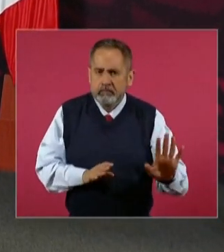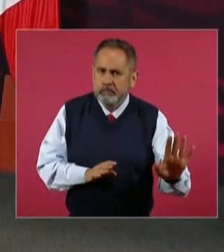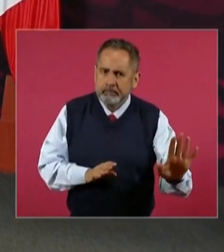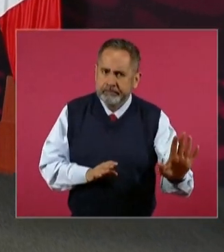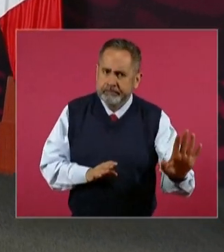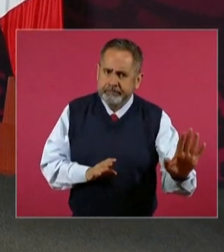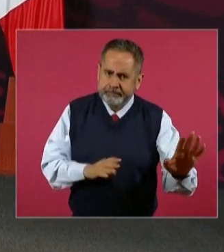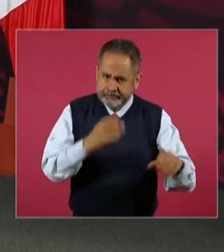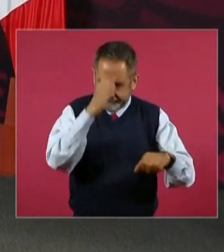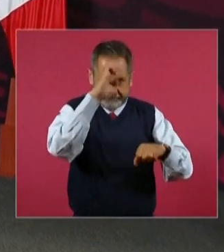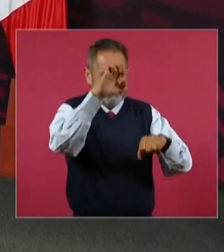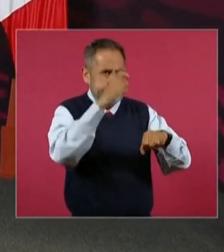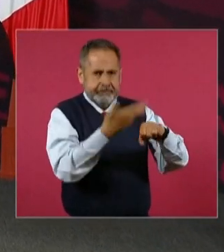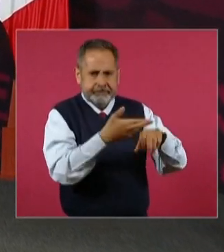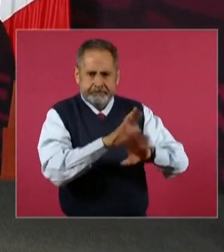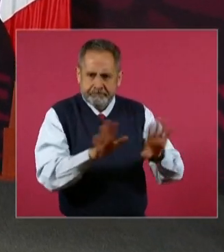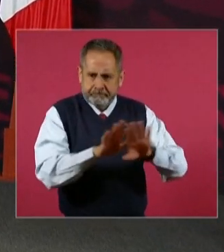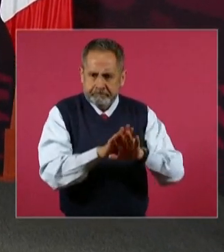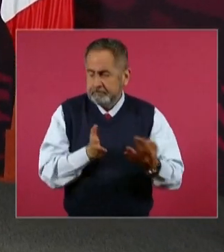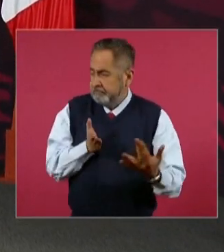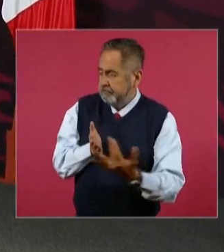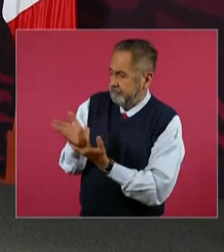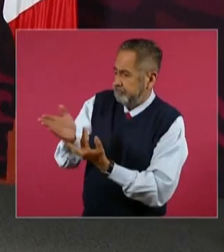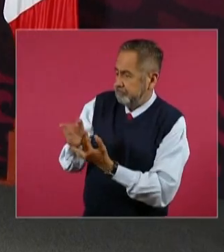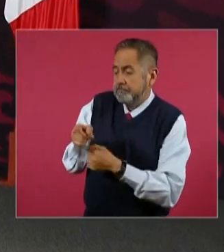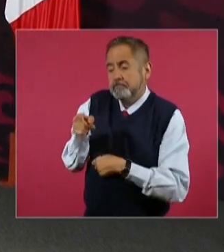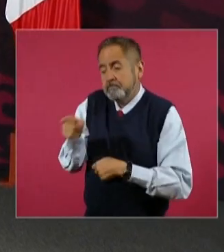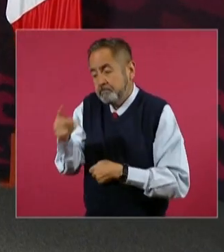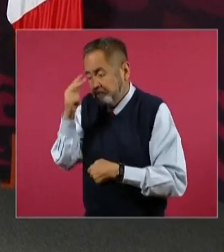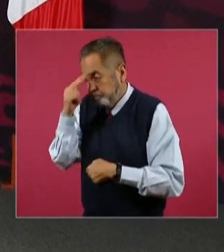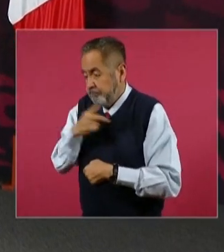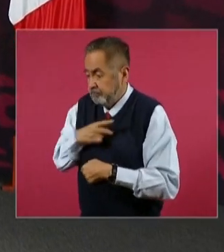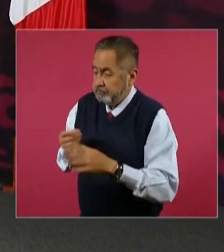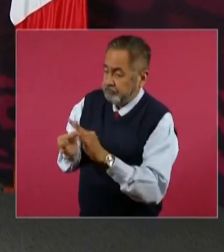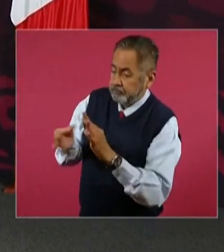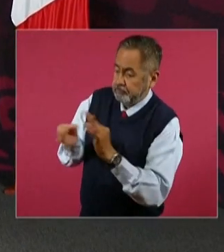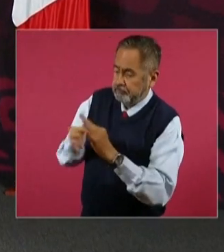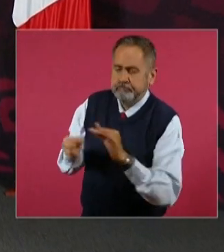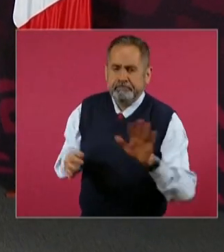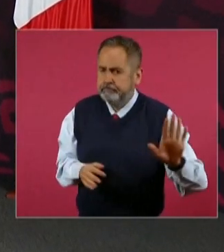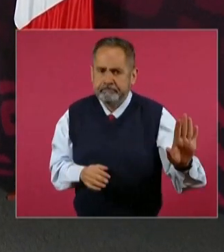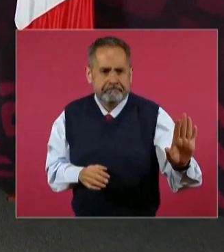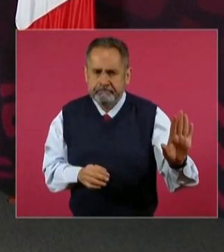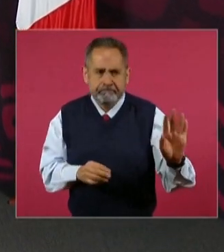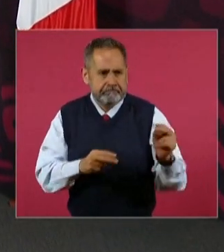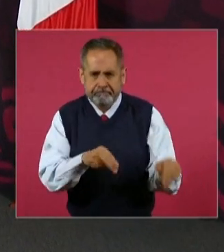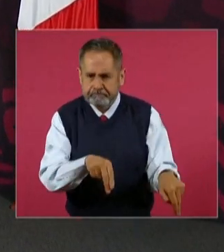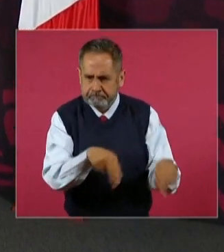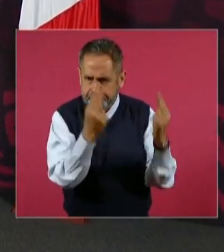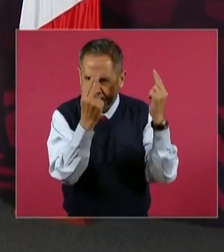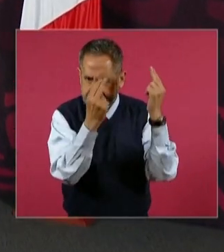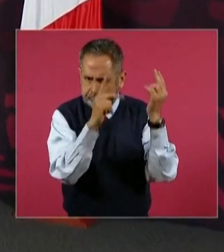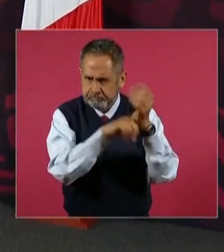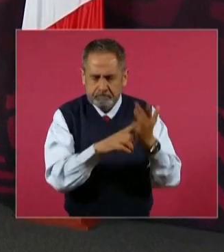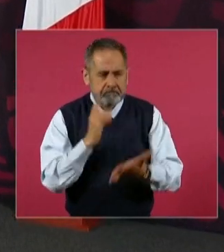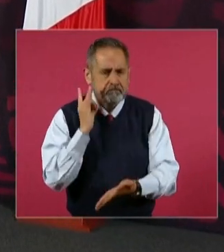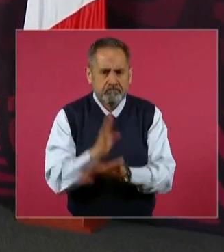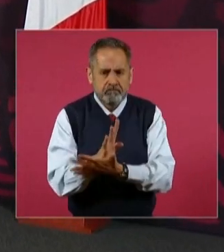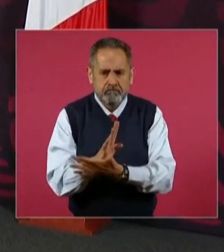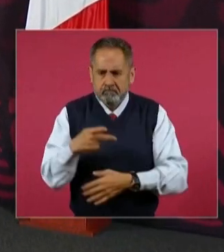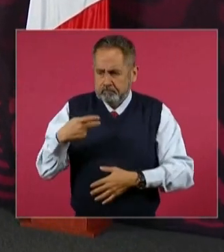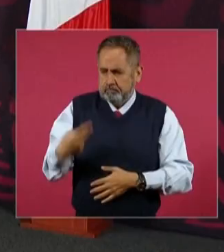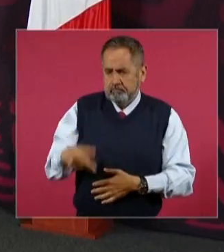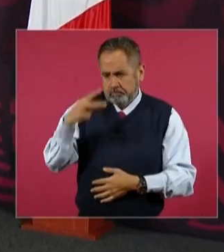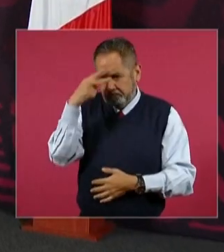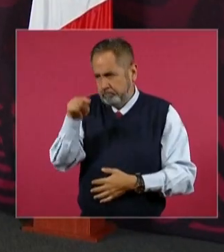extranjeros ningún gobierno extranjero a tratar asuntos que solo corresponden a